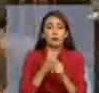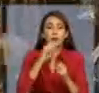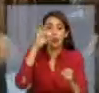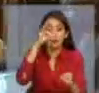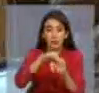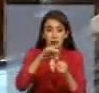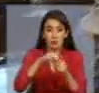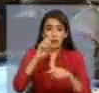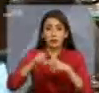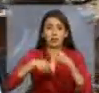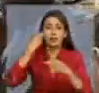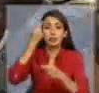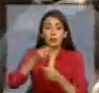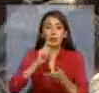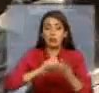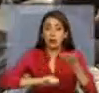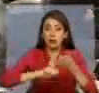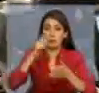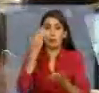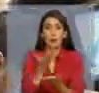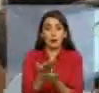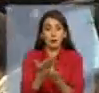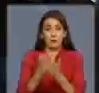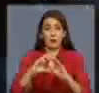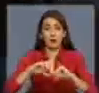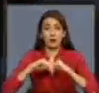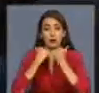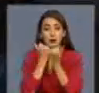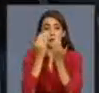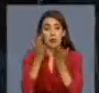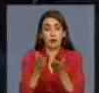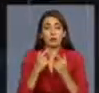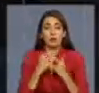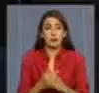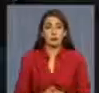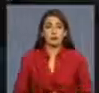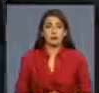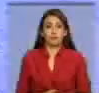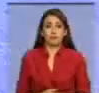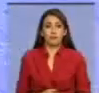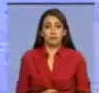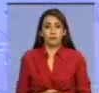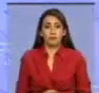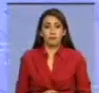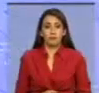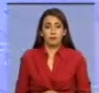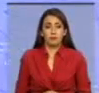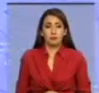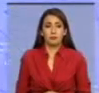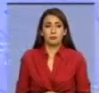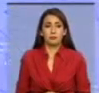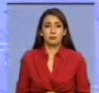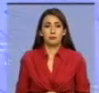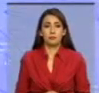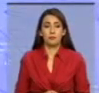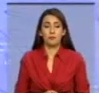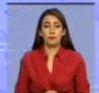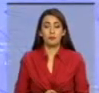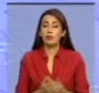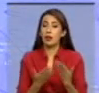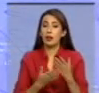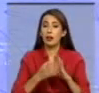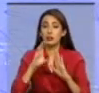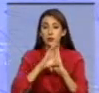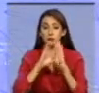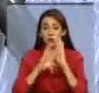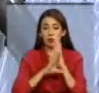la aprobación de los proyectos que están por llegar al legislativo. Alec Llanos, Ecuador TV. Mientras tanto, un tribunal de garantías penales de Quito